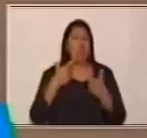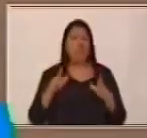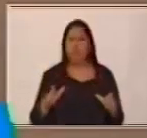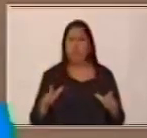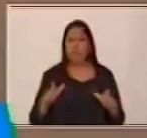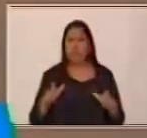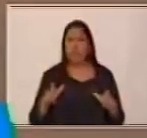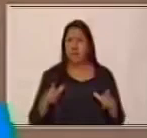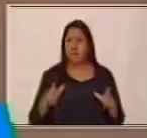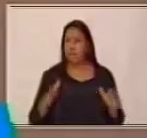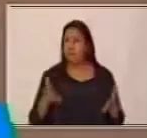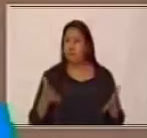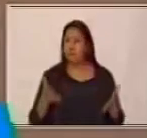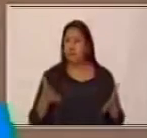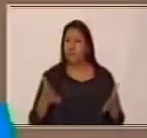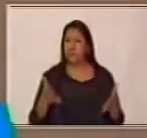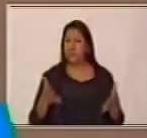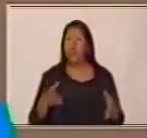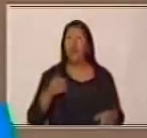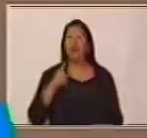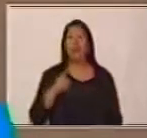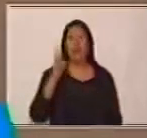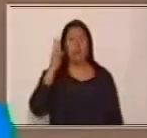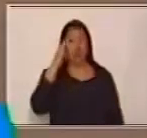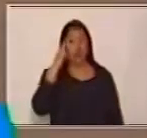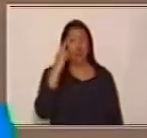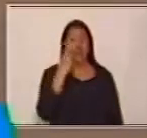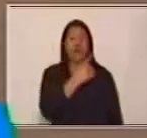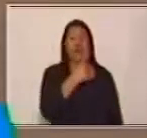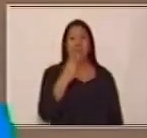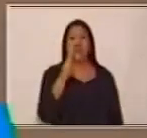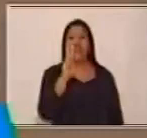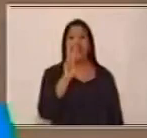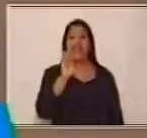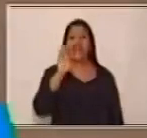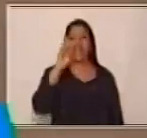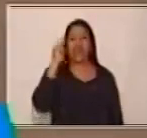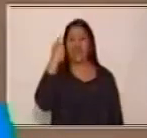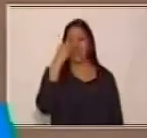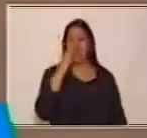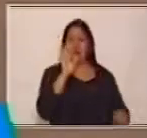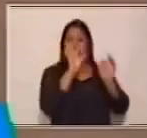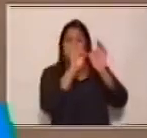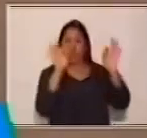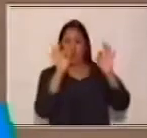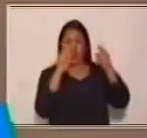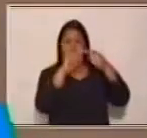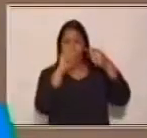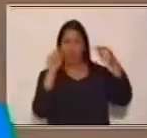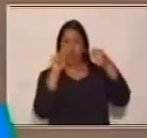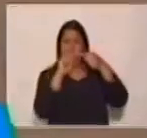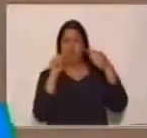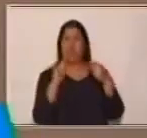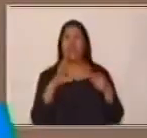recuerda también que hablamos que cada verso tiene una métrica, es decir, un número de